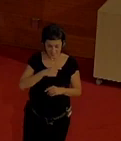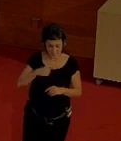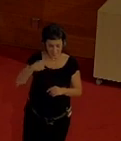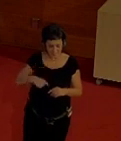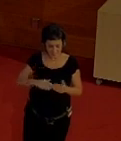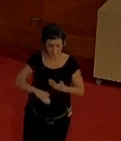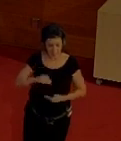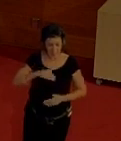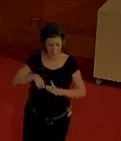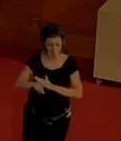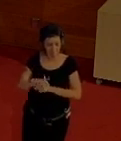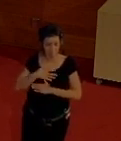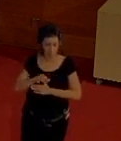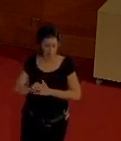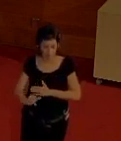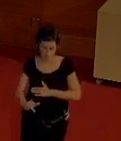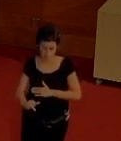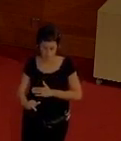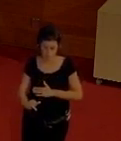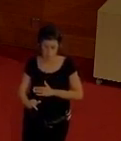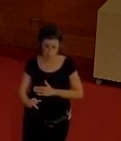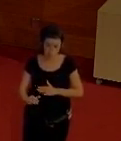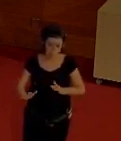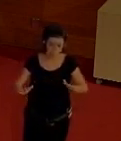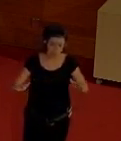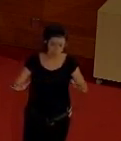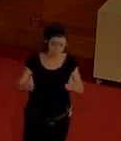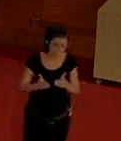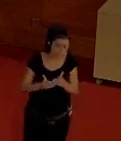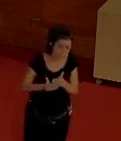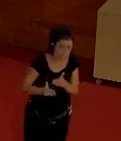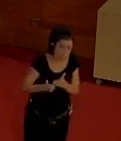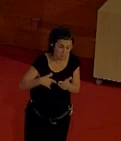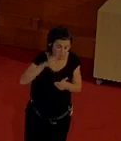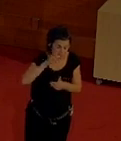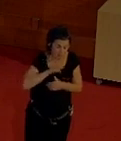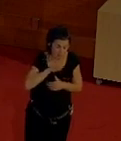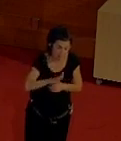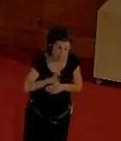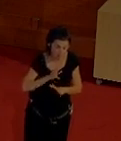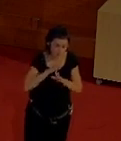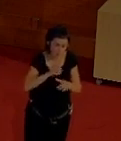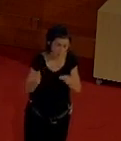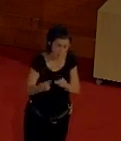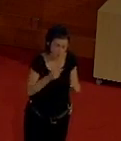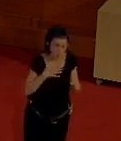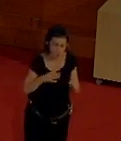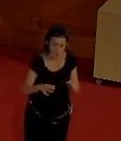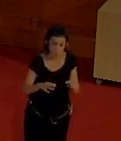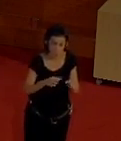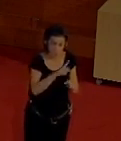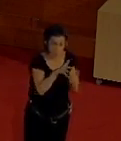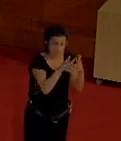adelante y que ya es inexorable que dentro de y ahí podemos discutir 5 años 10 años los que sean se pone por delante de Estados